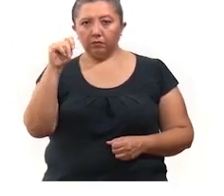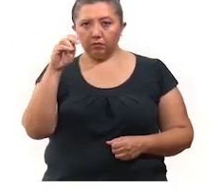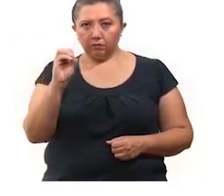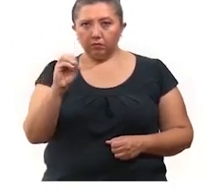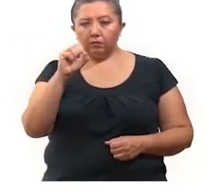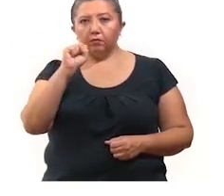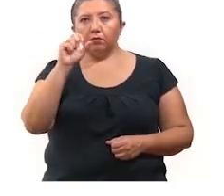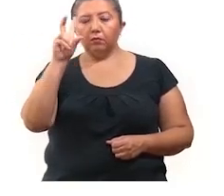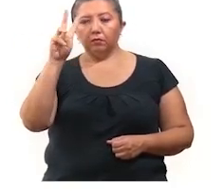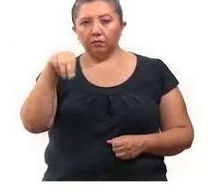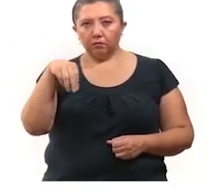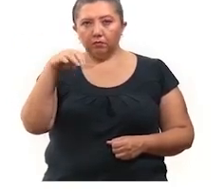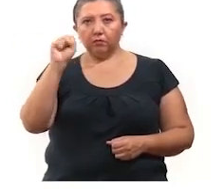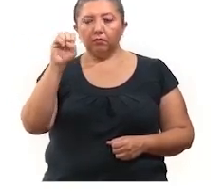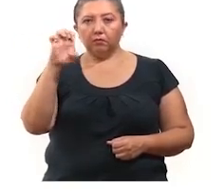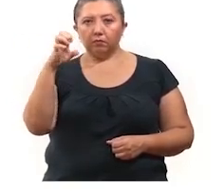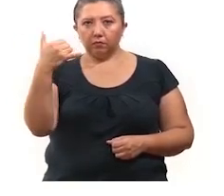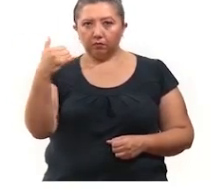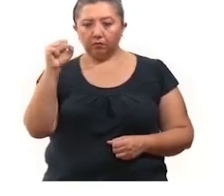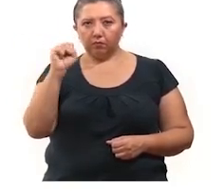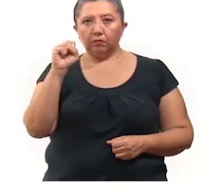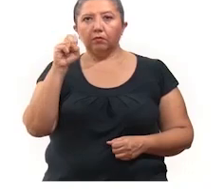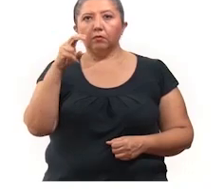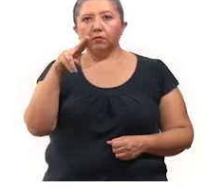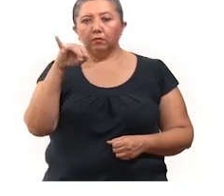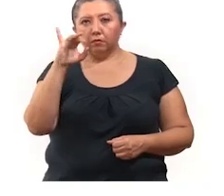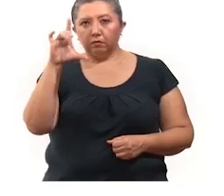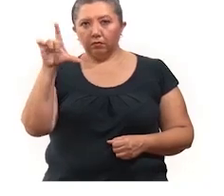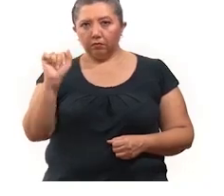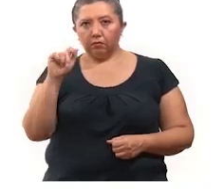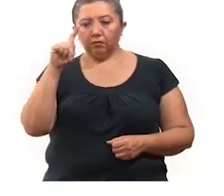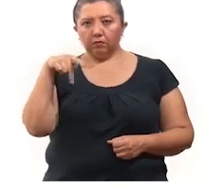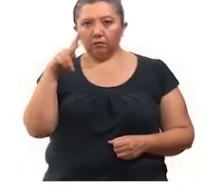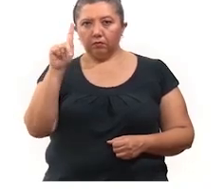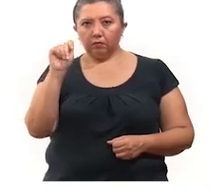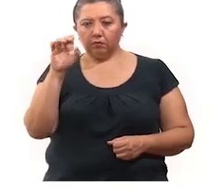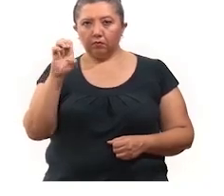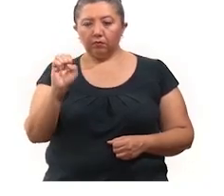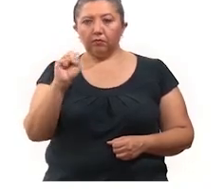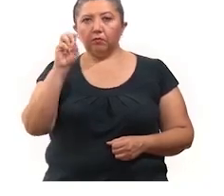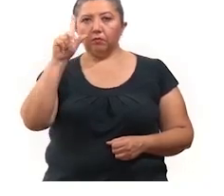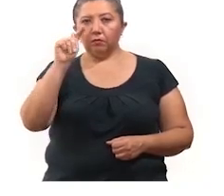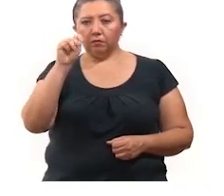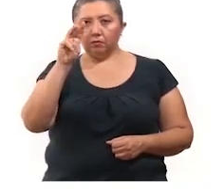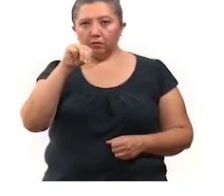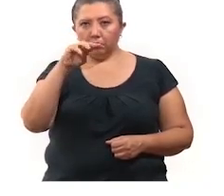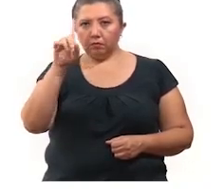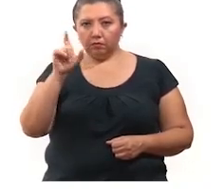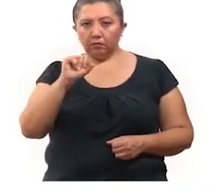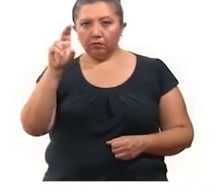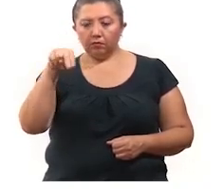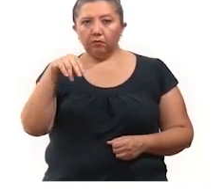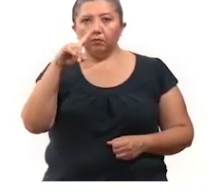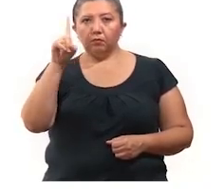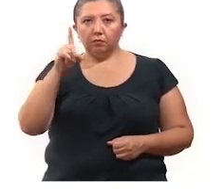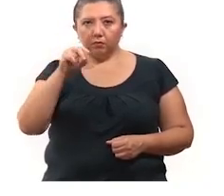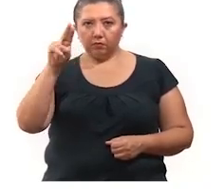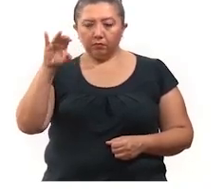Peto, Zacalum, Seyé, Suquilá, Tecantó, Temozón, Tinum y